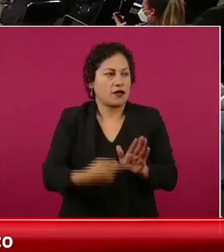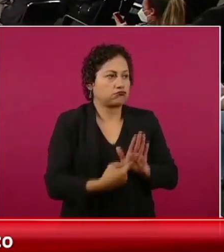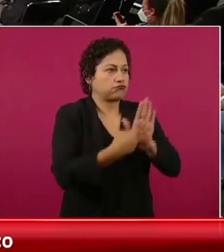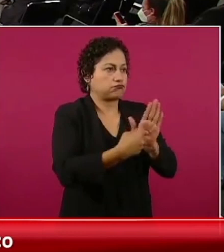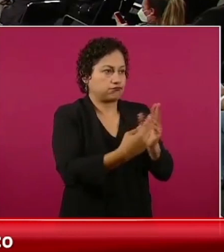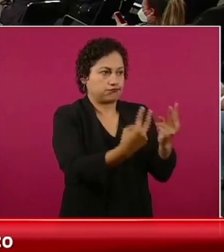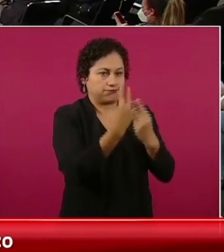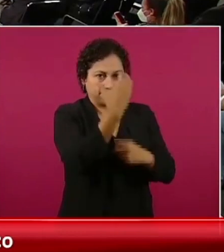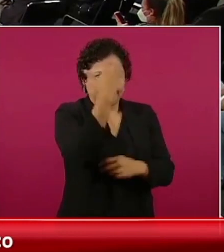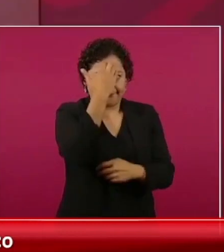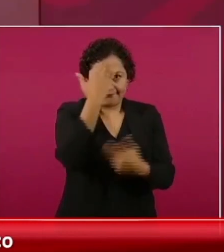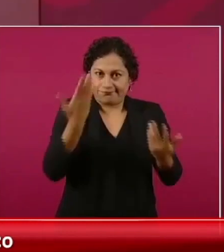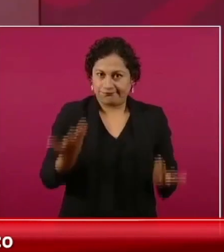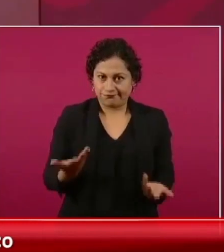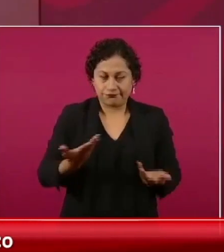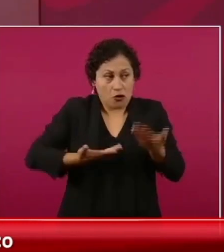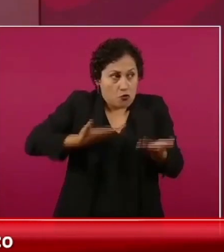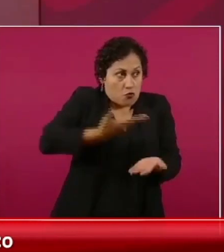qué proponen.